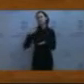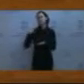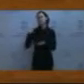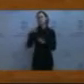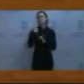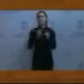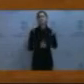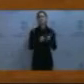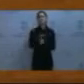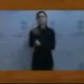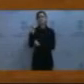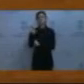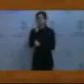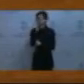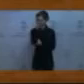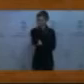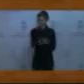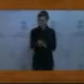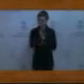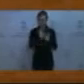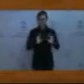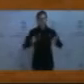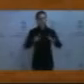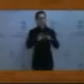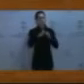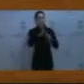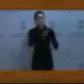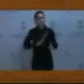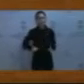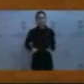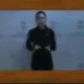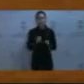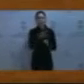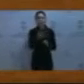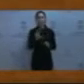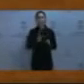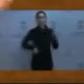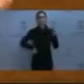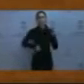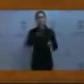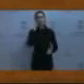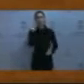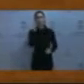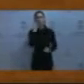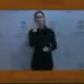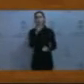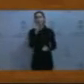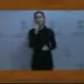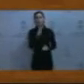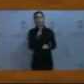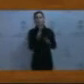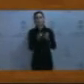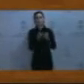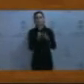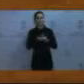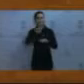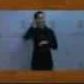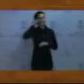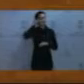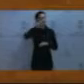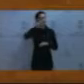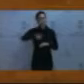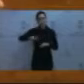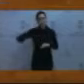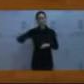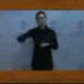selectivos, que se han denunciado por colectivos de interinos mayores de 55 años, también por jóvenes aspirantes a una plaza de profesor, largo,